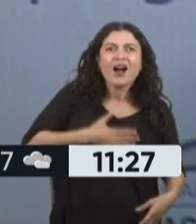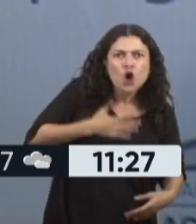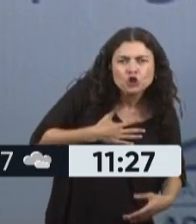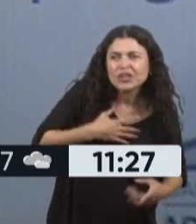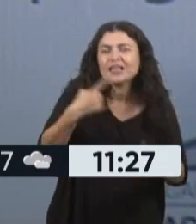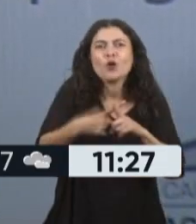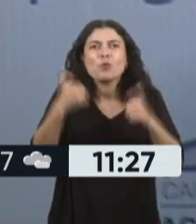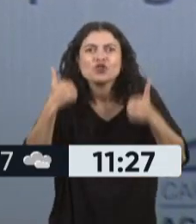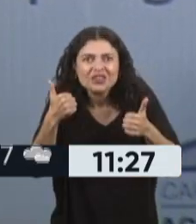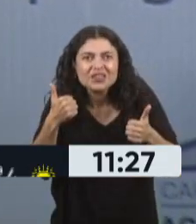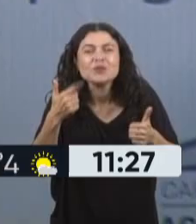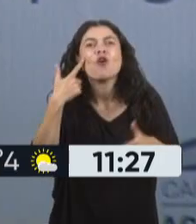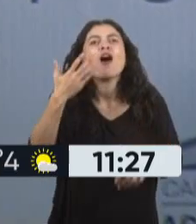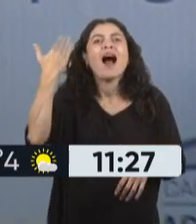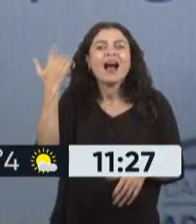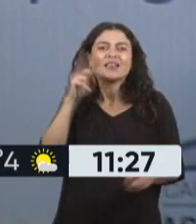mucho más de lo que voté.